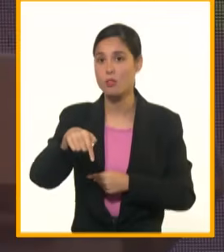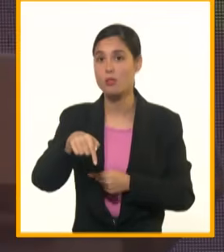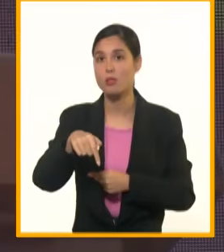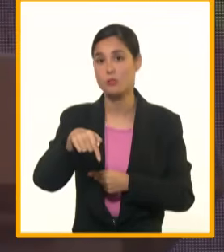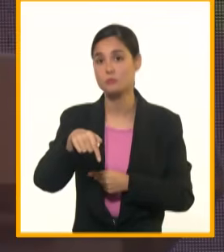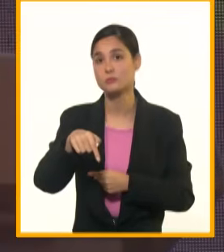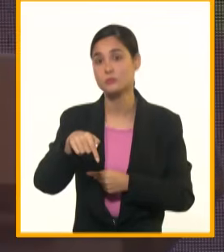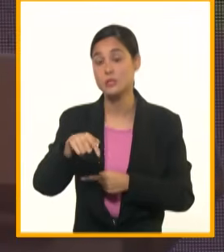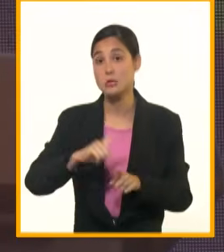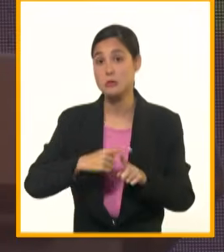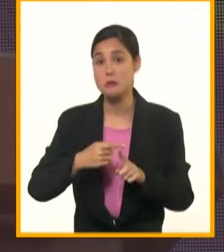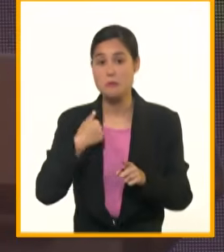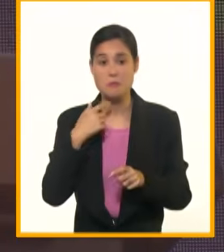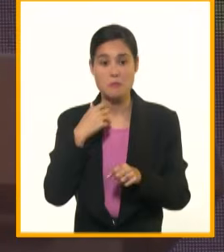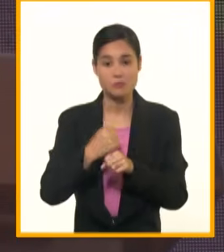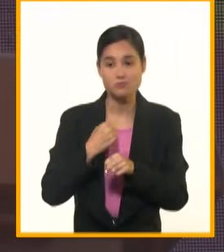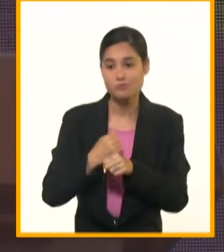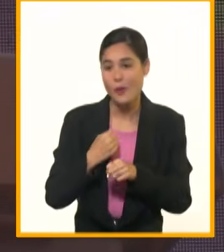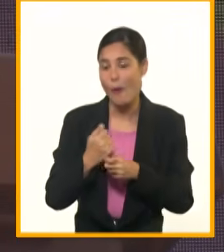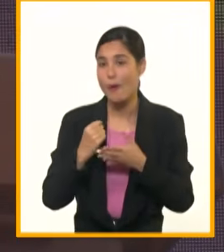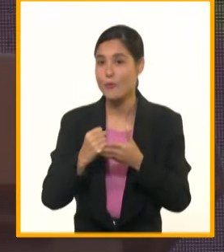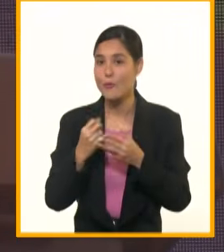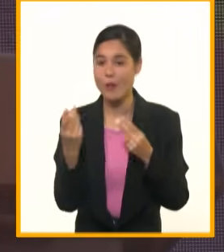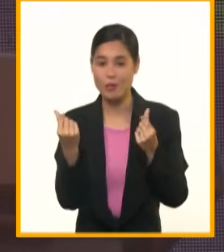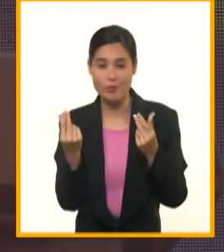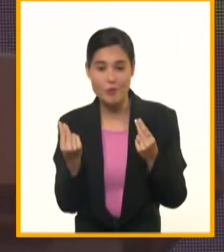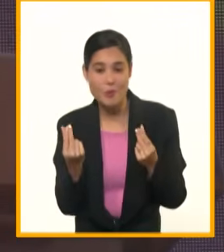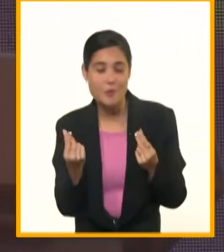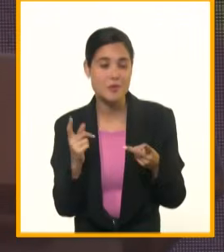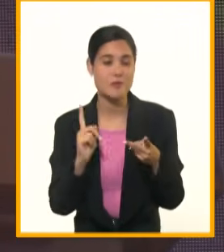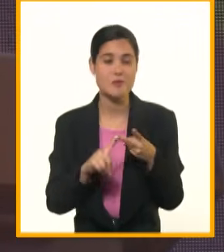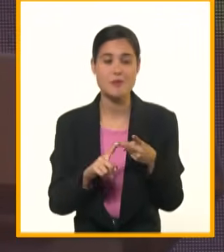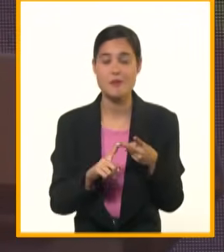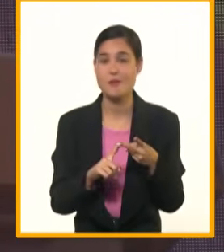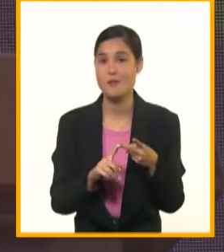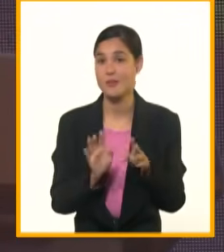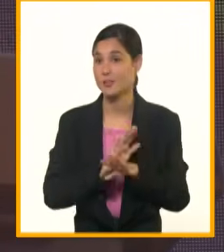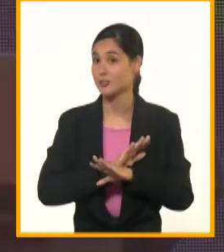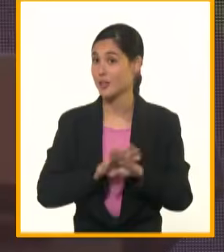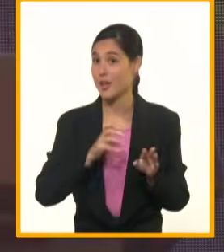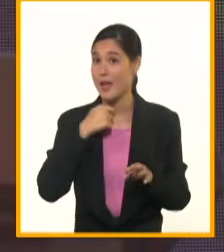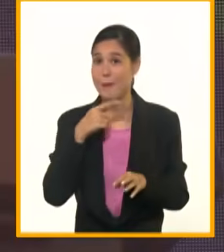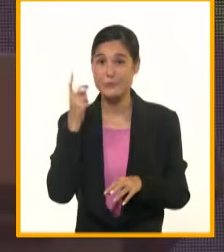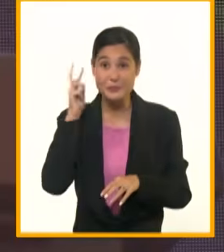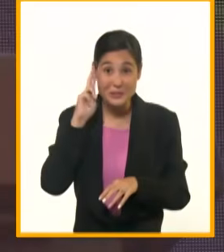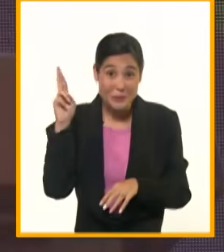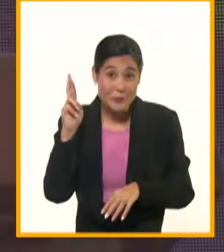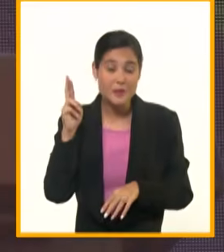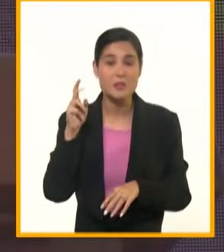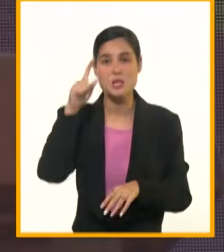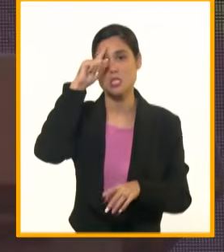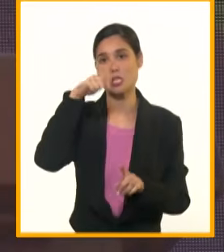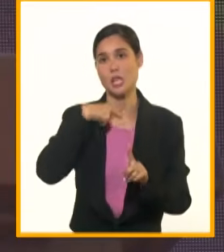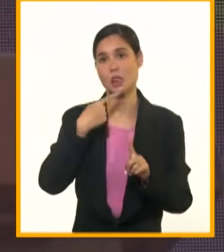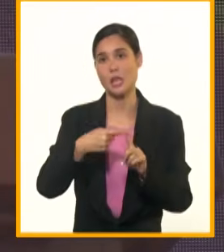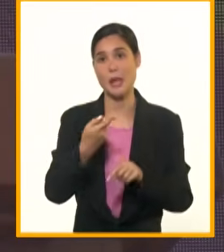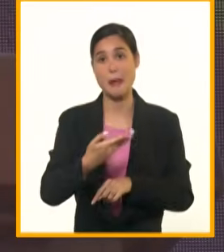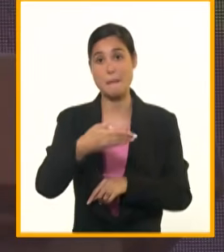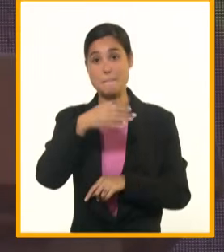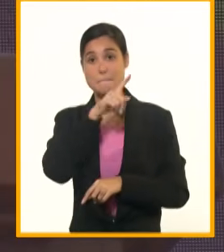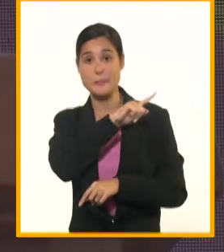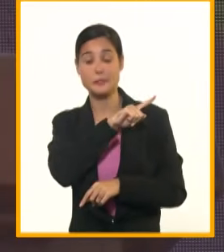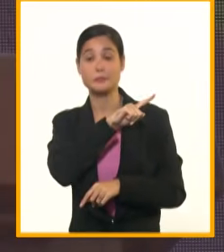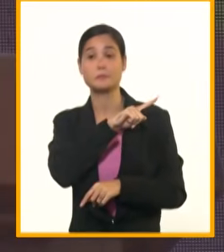manera decisiva en sectores de la economía, reafirma lo expresado en septiembre pasado por el primer ministro Pham Minh Chinh, y